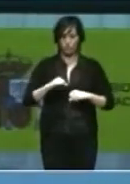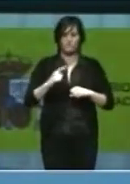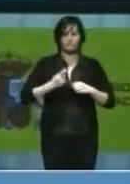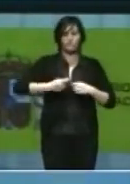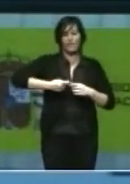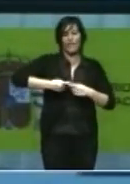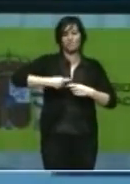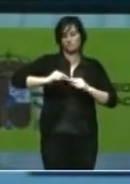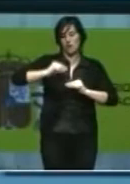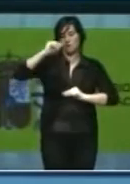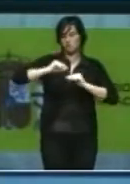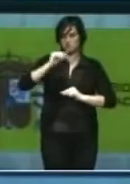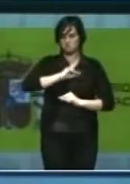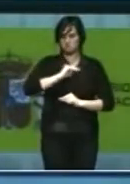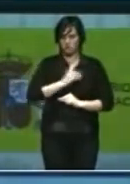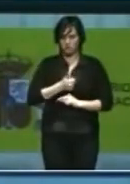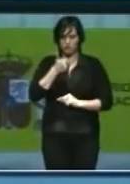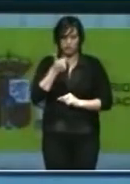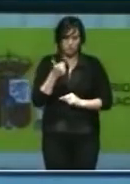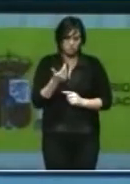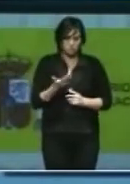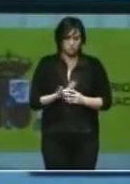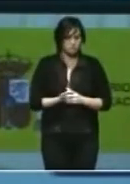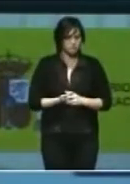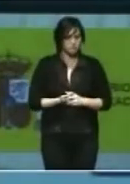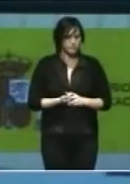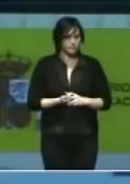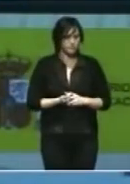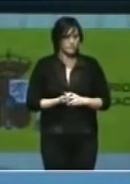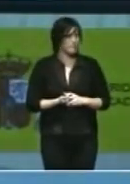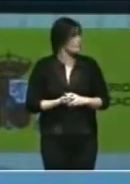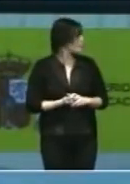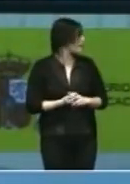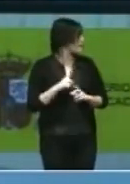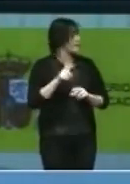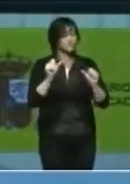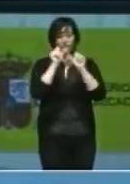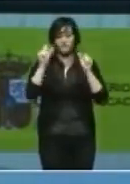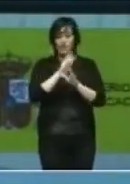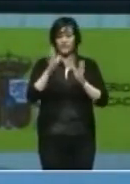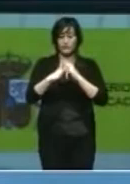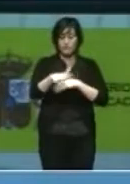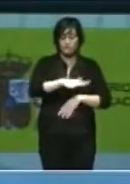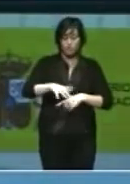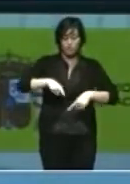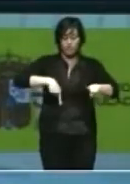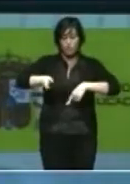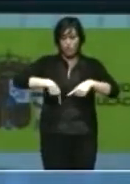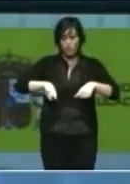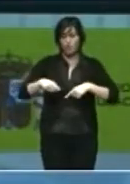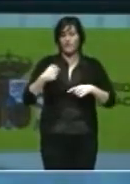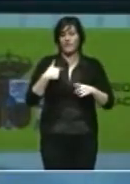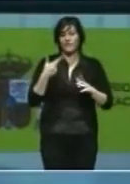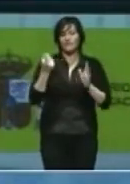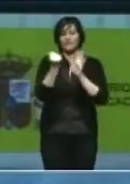más, digamos, importantes, pues también atiende a un poco a esa forma en que, a través de los espacios de circulación, de la